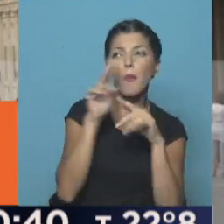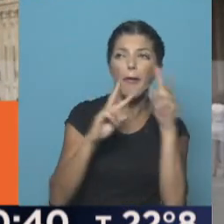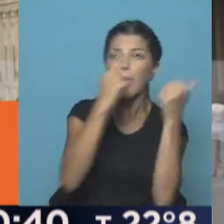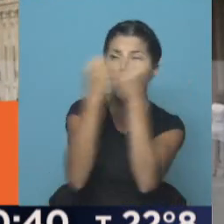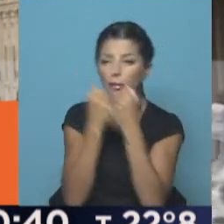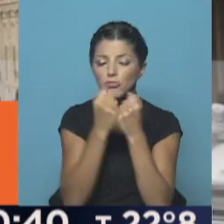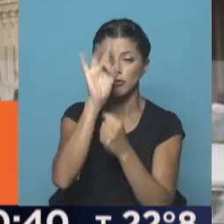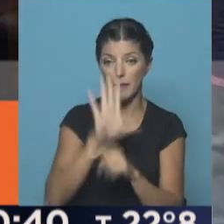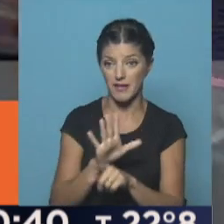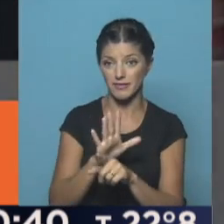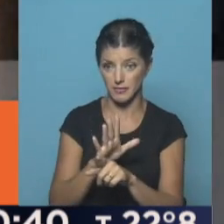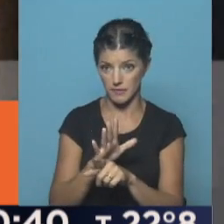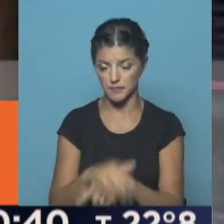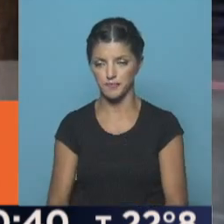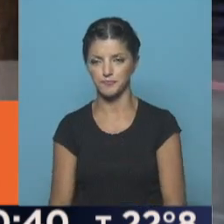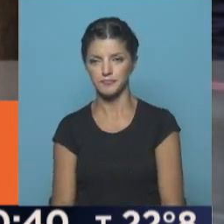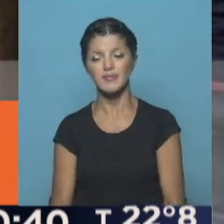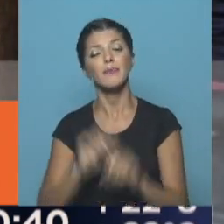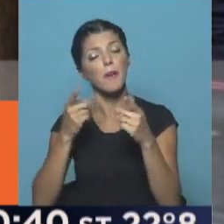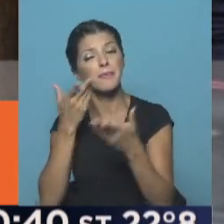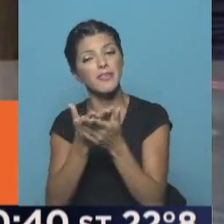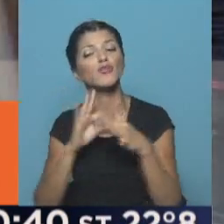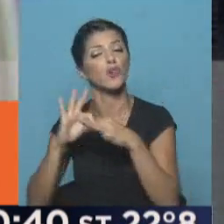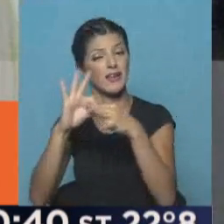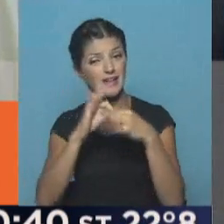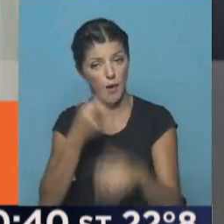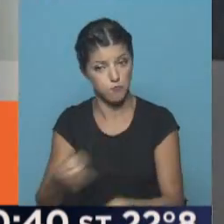y promover un cambio solidario. Además, advirtió que no se logra